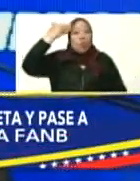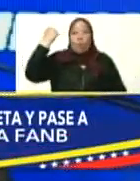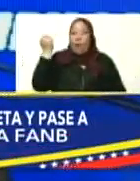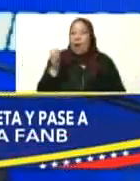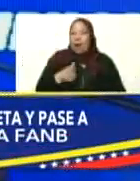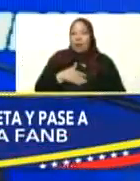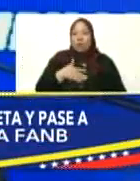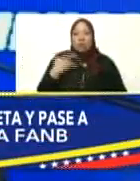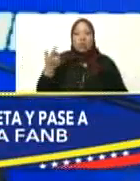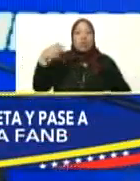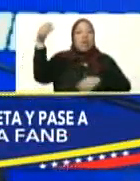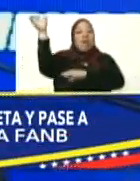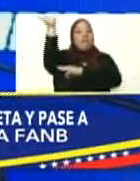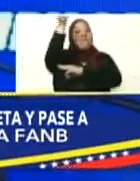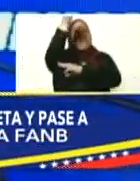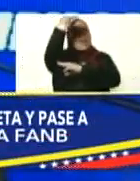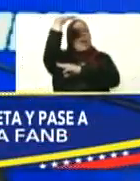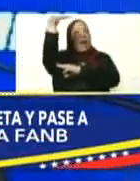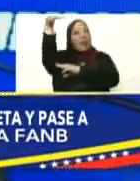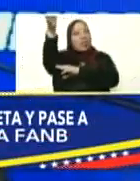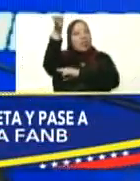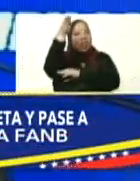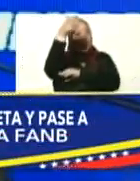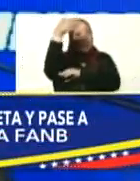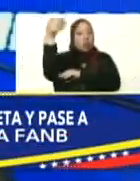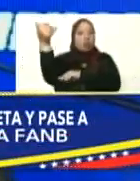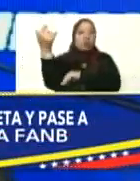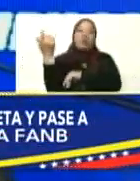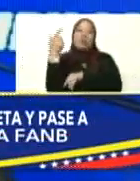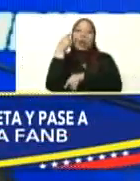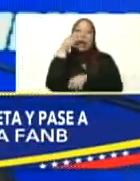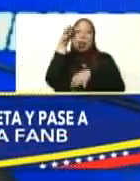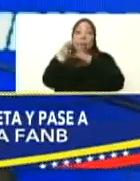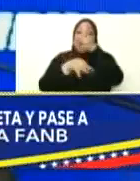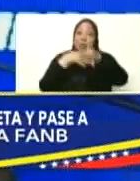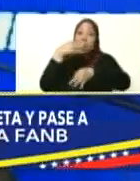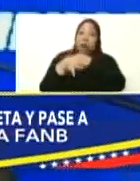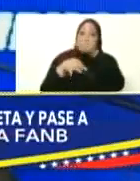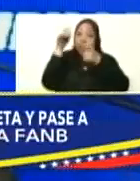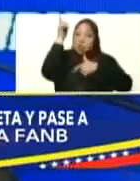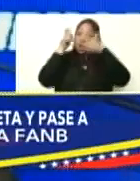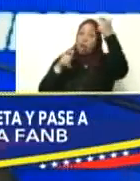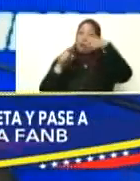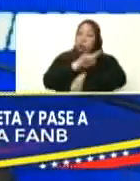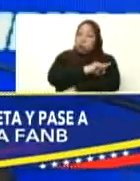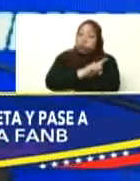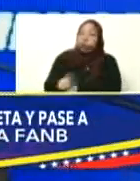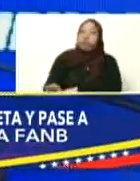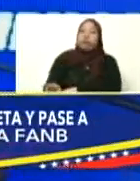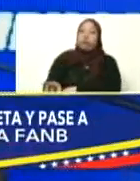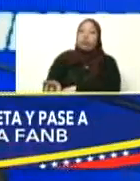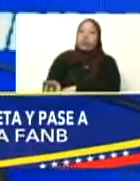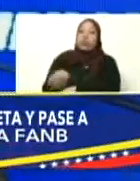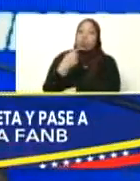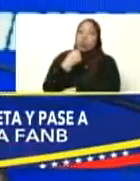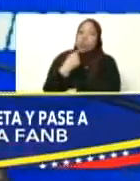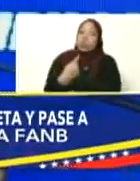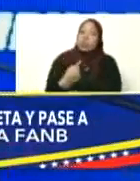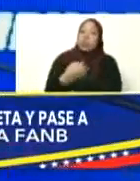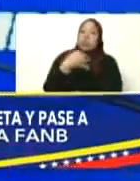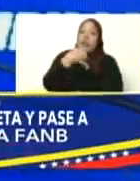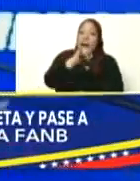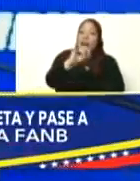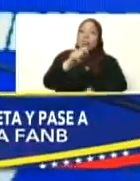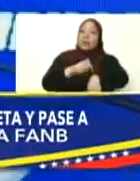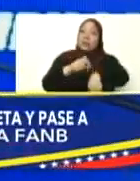inolvidables arriadas de banderas, donde en medio de sus orientaciones y exigencias nos expresaba: hay